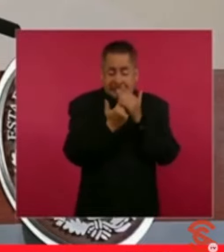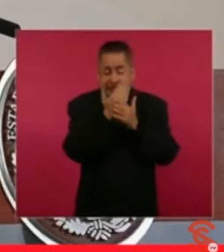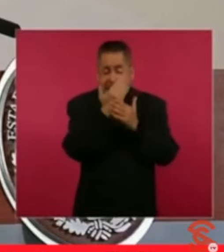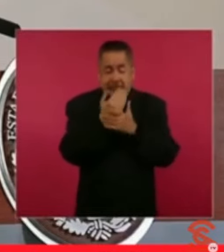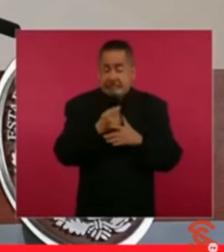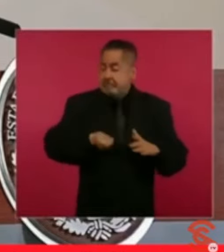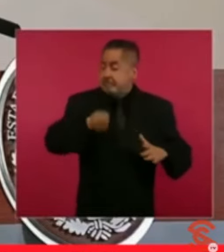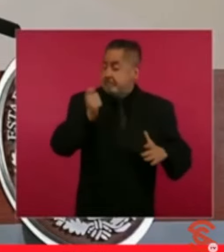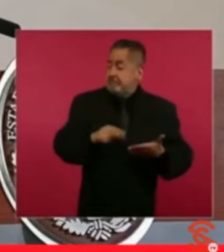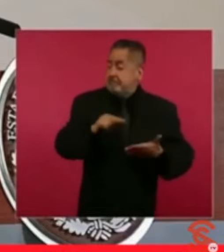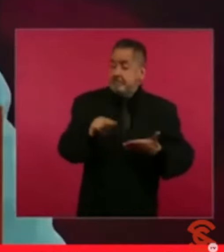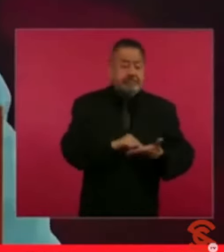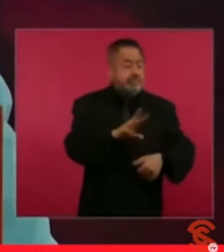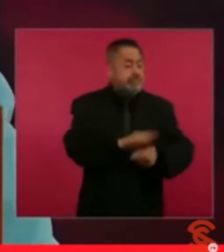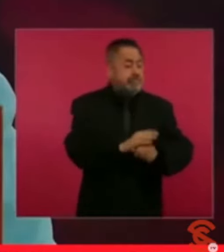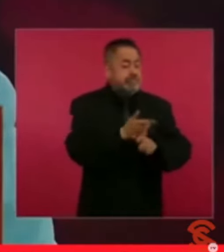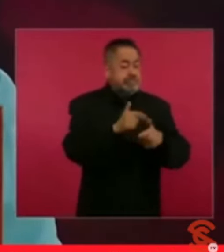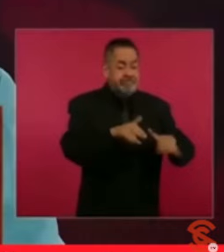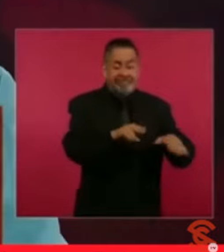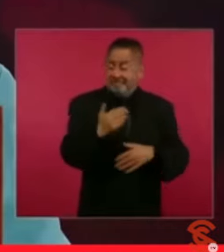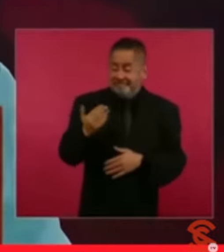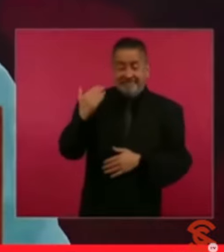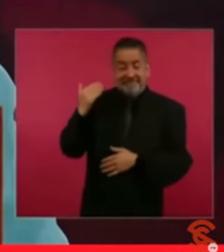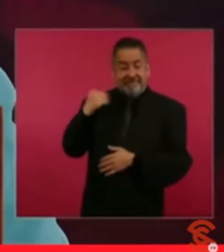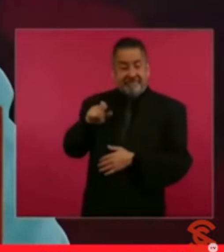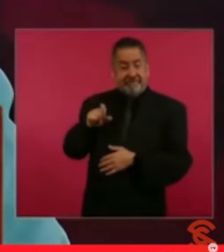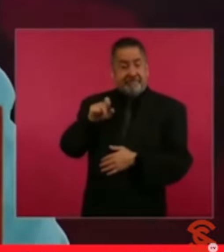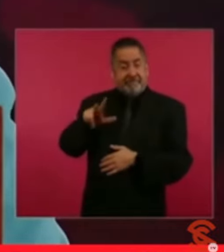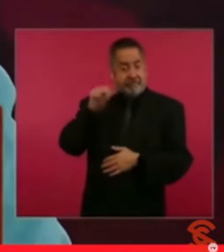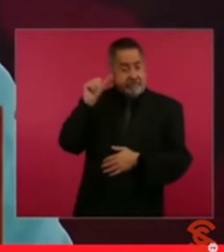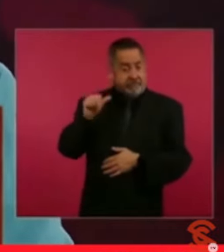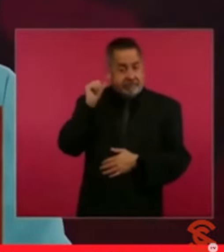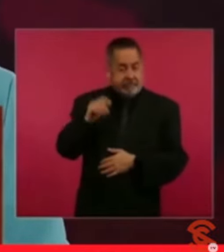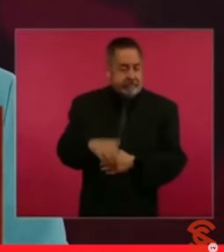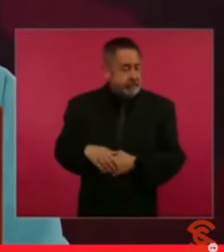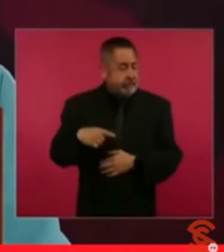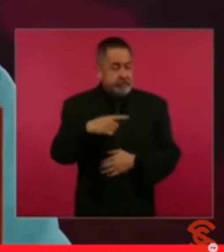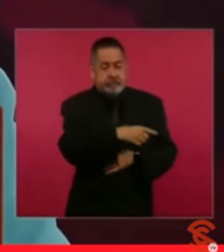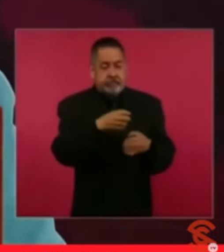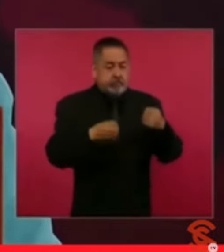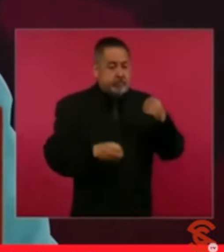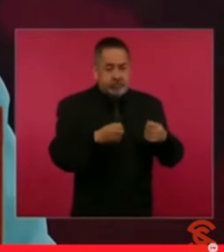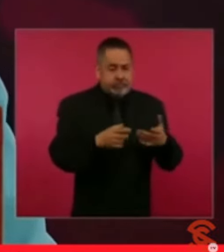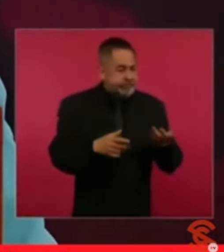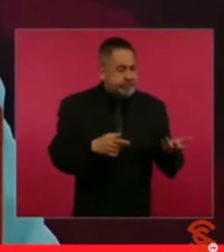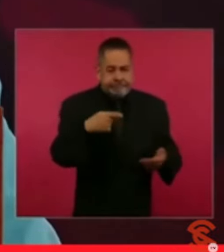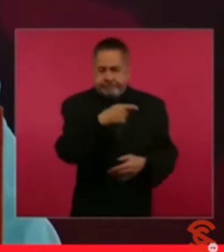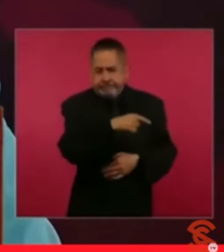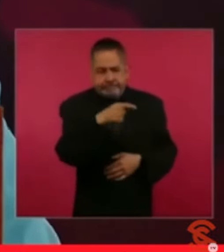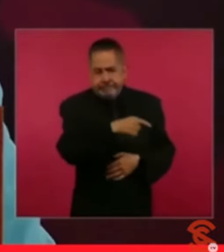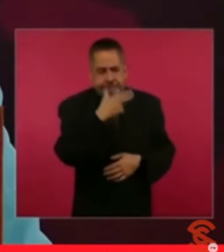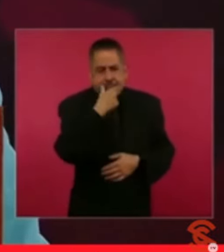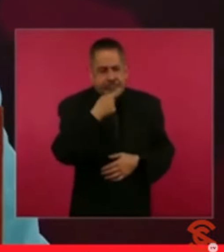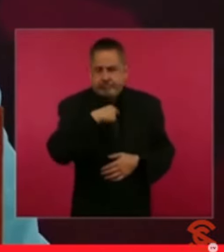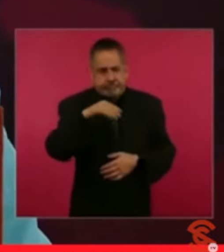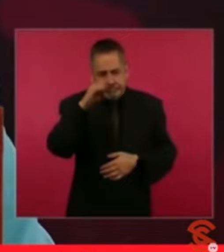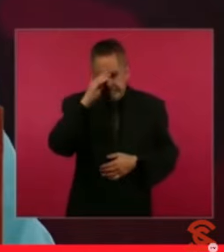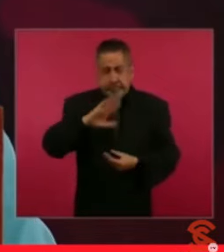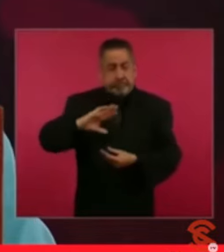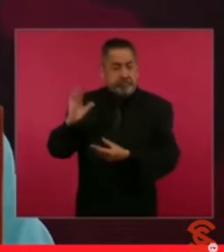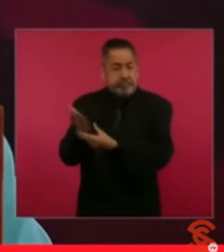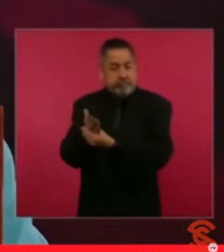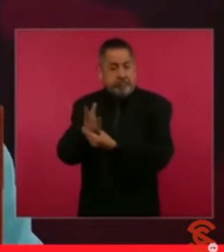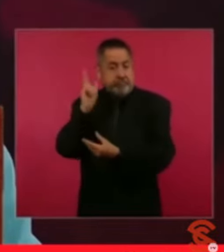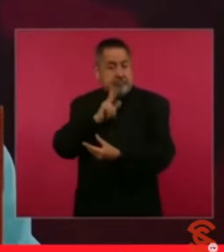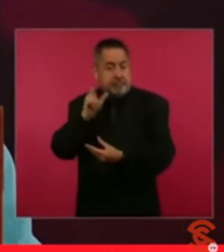pasado 28 de abril. El juzgador no tomó en cuenta las pruebas aportadas por